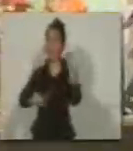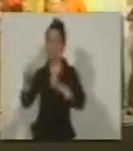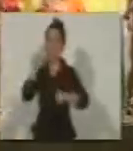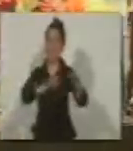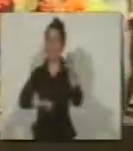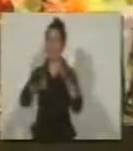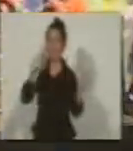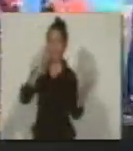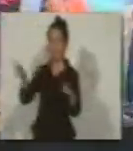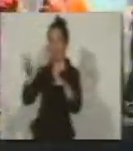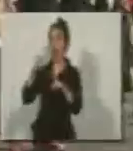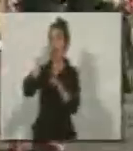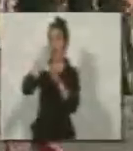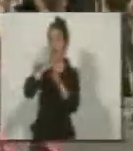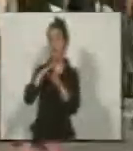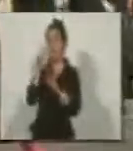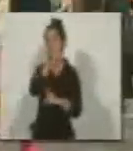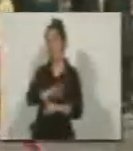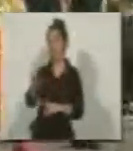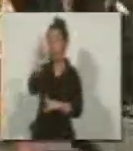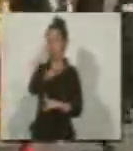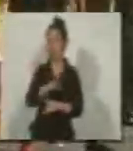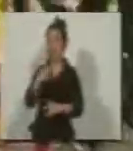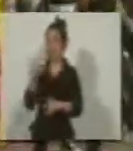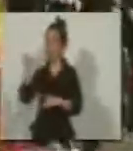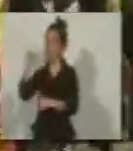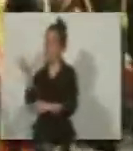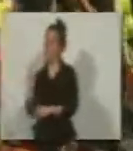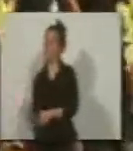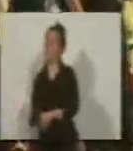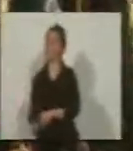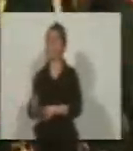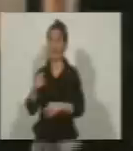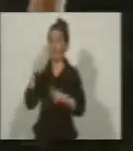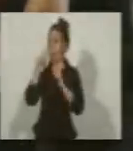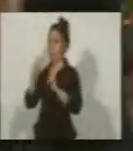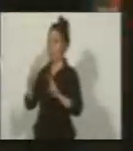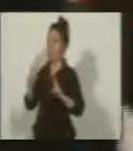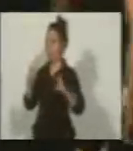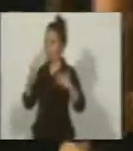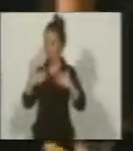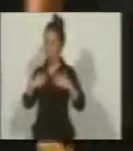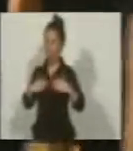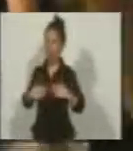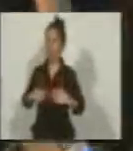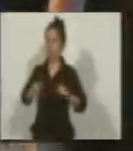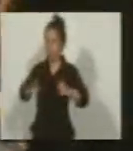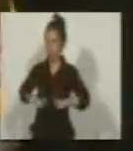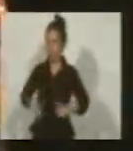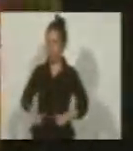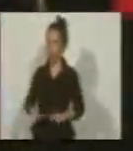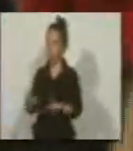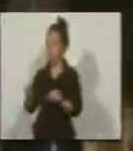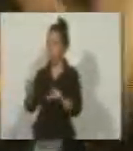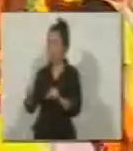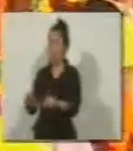Más bueno que la nocilla con el pan. Con su cuerpo de atleta me pone un montón, me sube la adrenalina viendo a ese